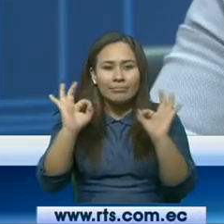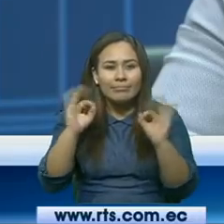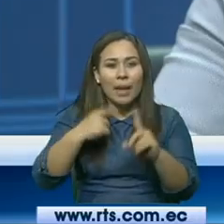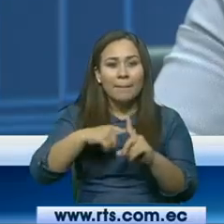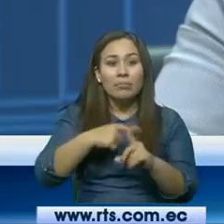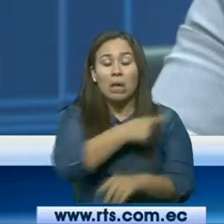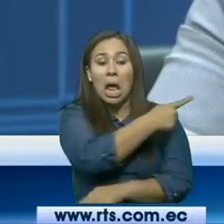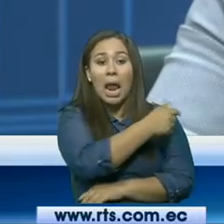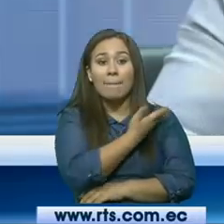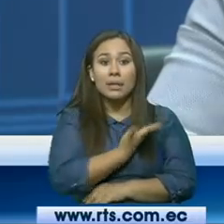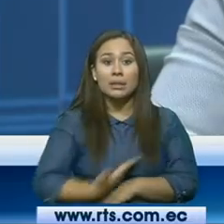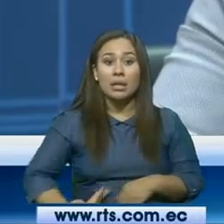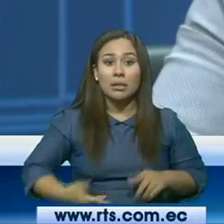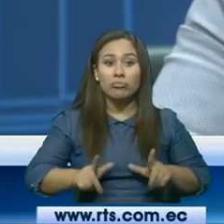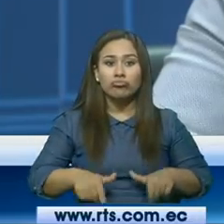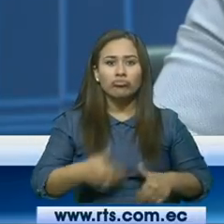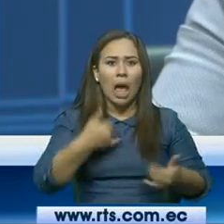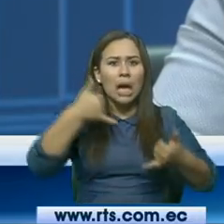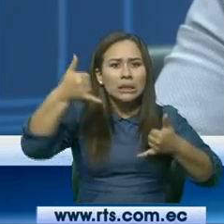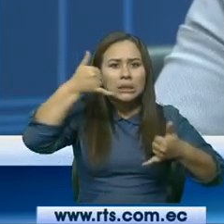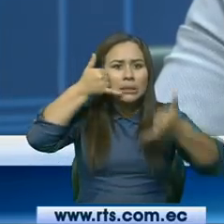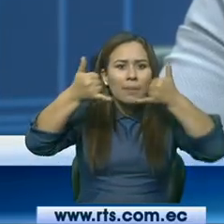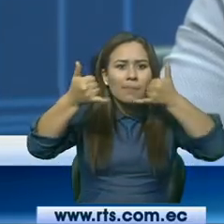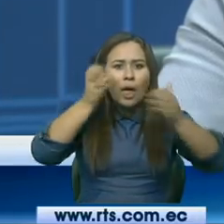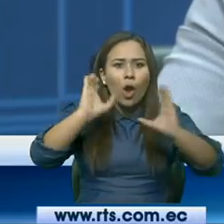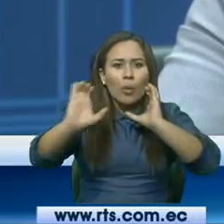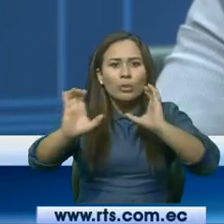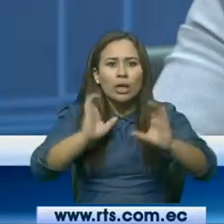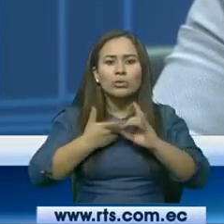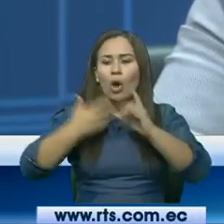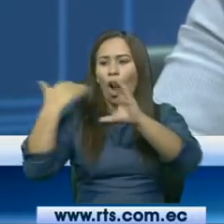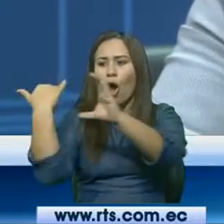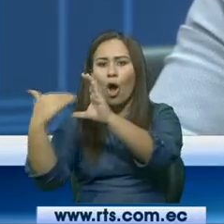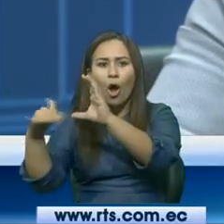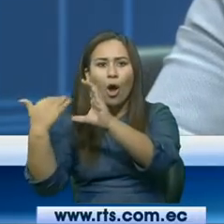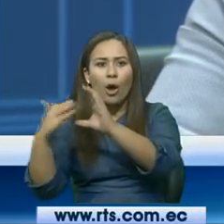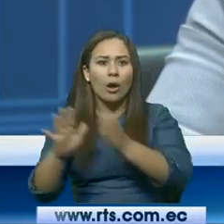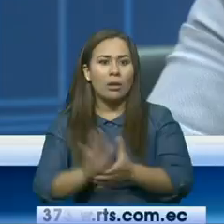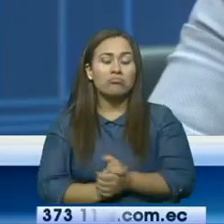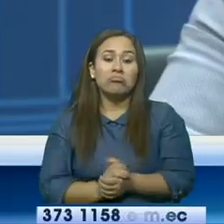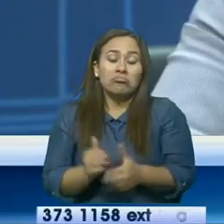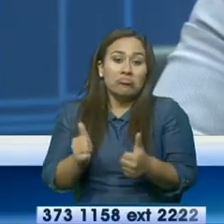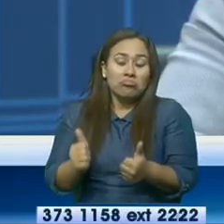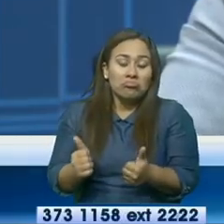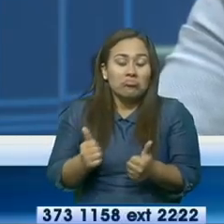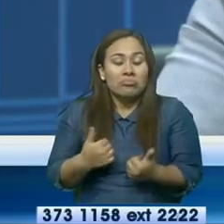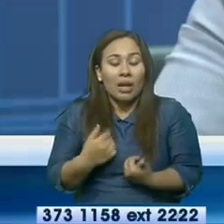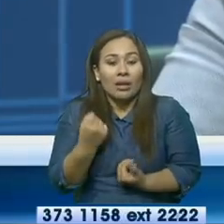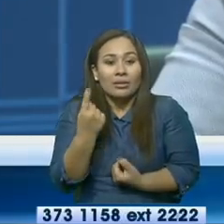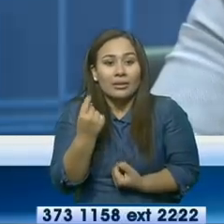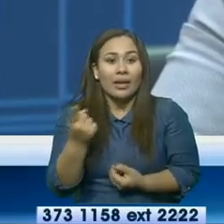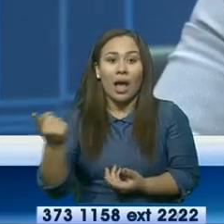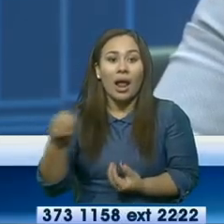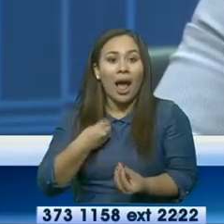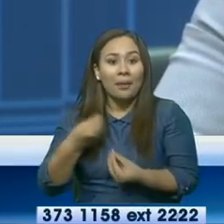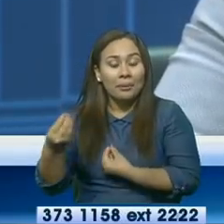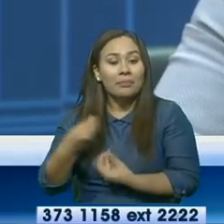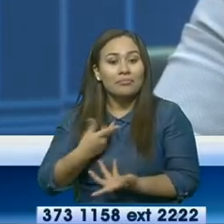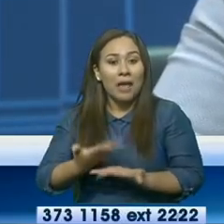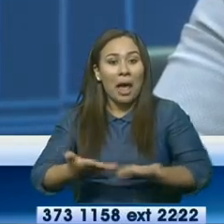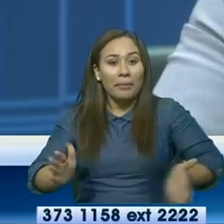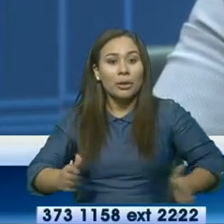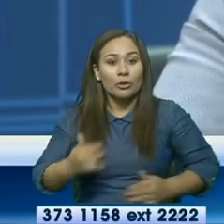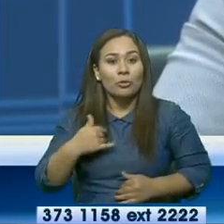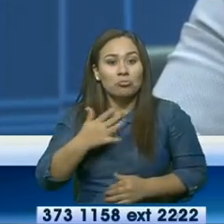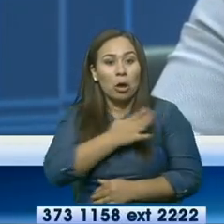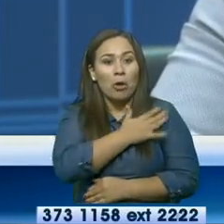cercano con llamadas telefónicas con correos con redes digitales con visitas vamos a transformar